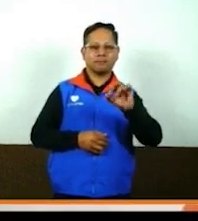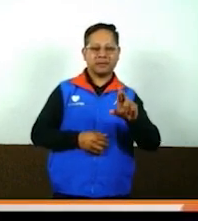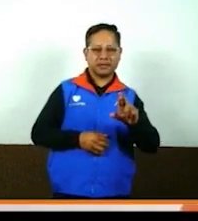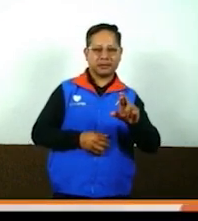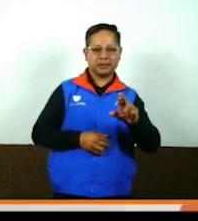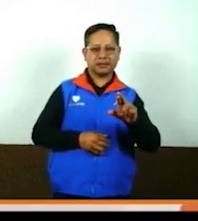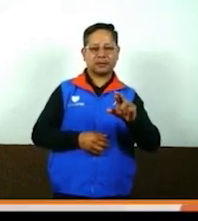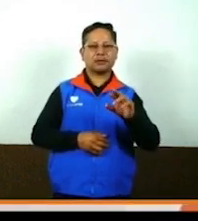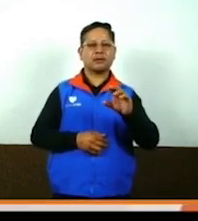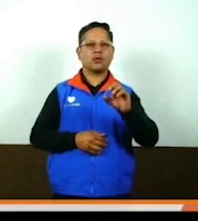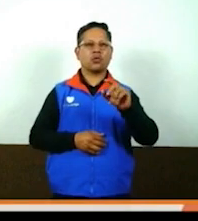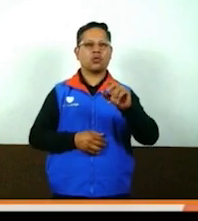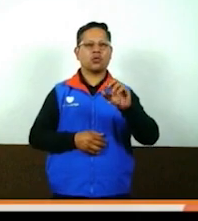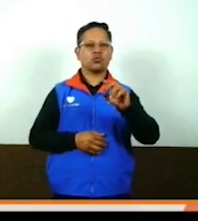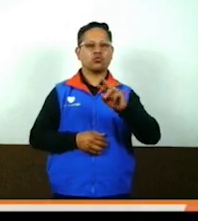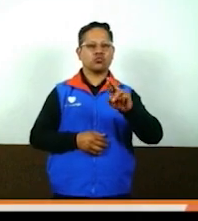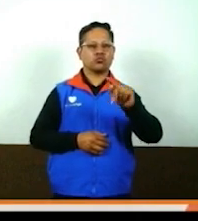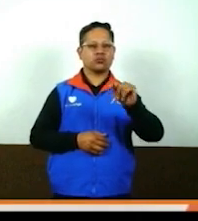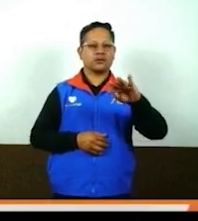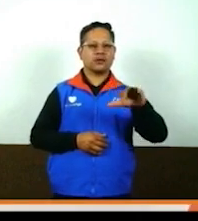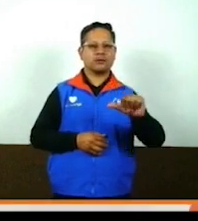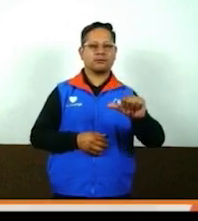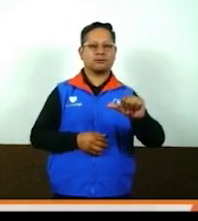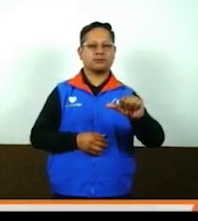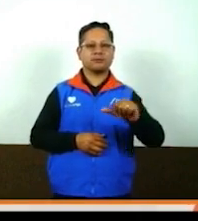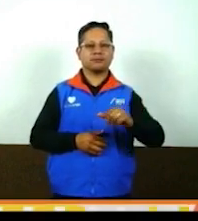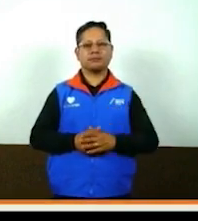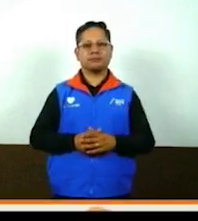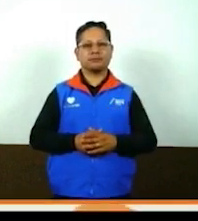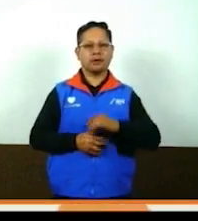Amir Obedi Urrutia Derma.